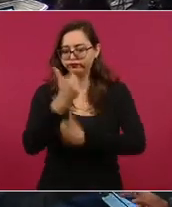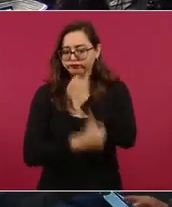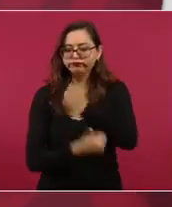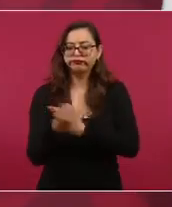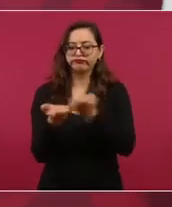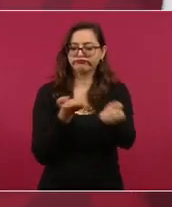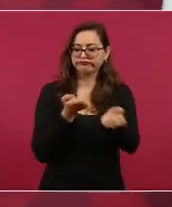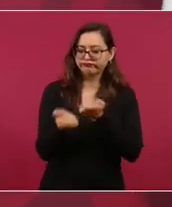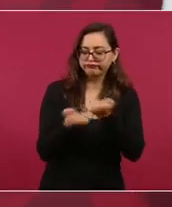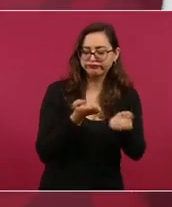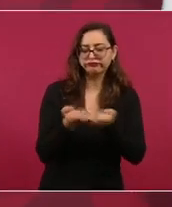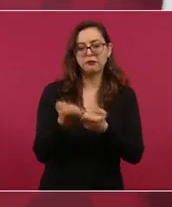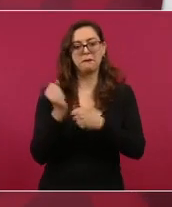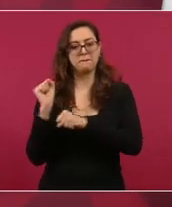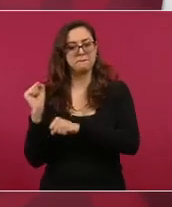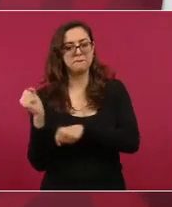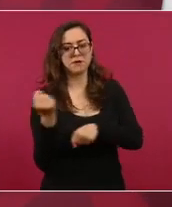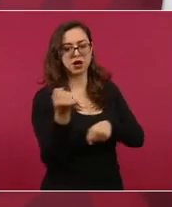entrenando béisbol.